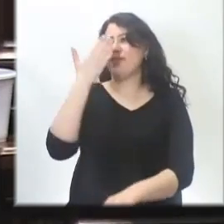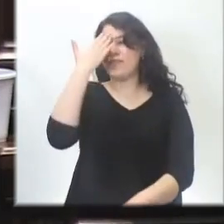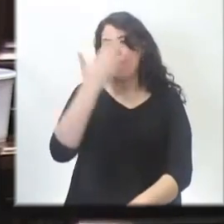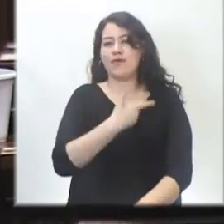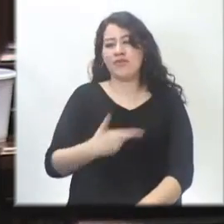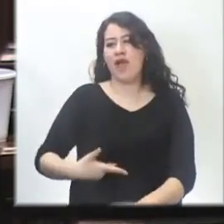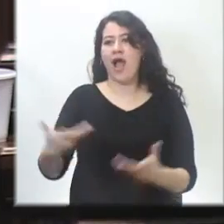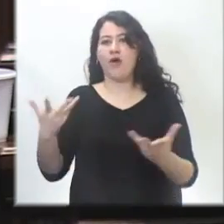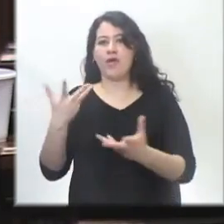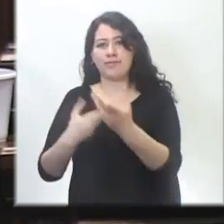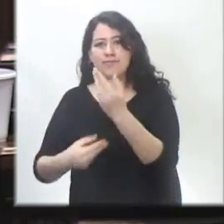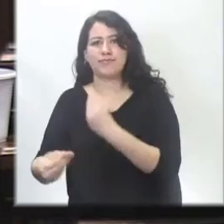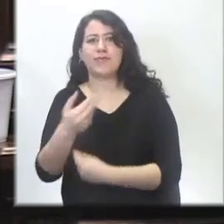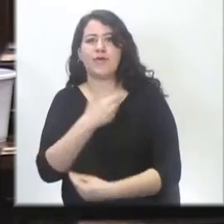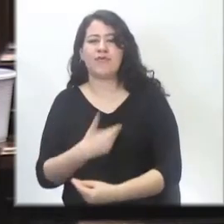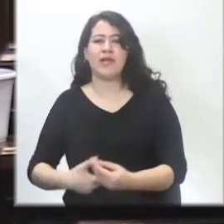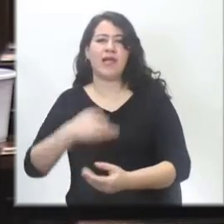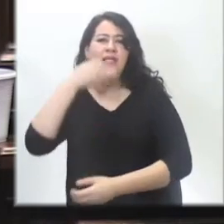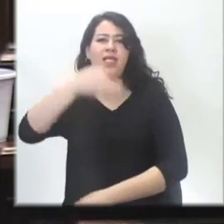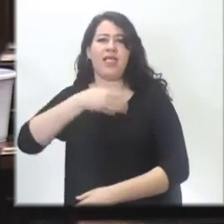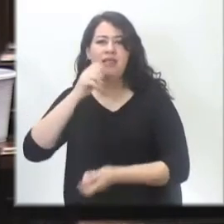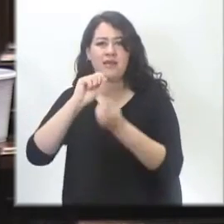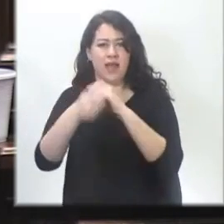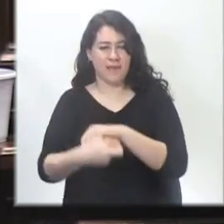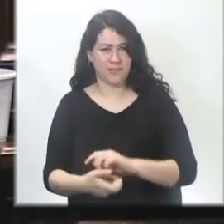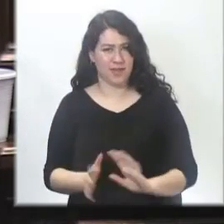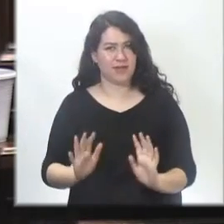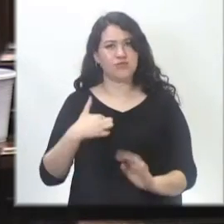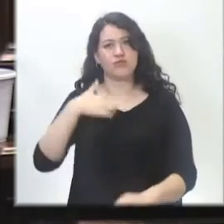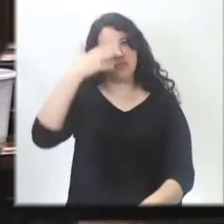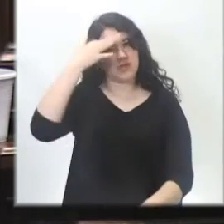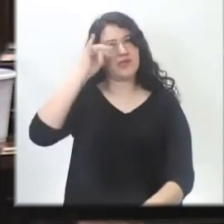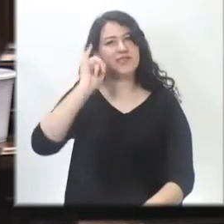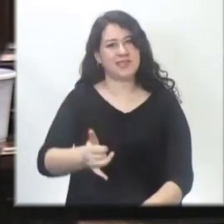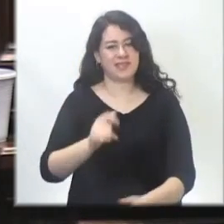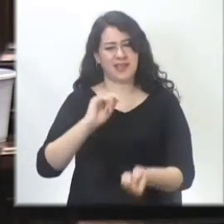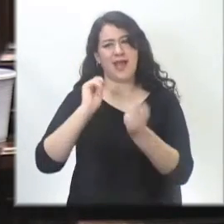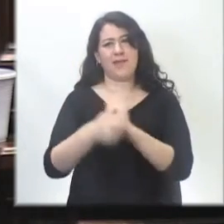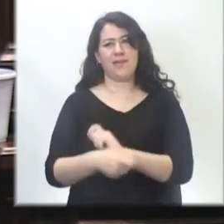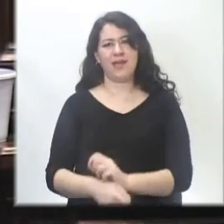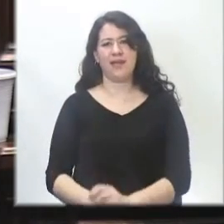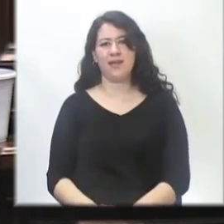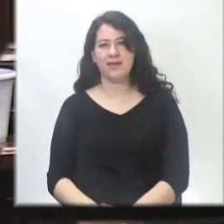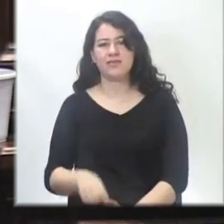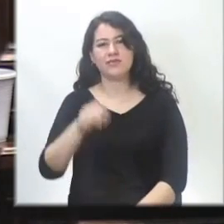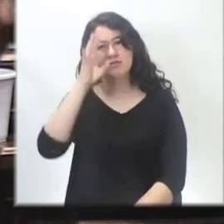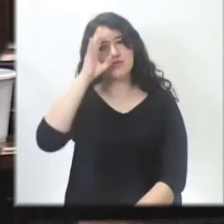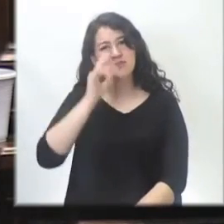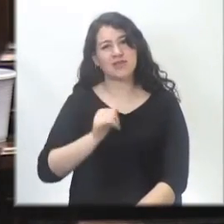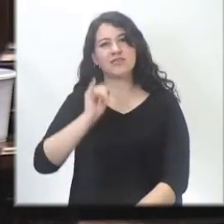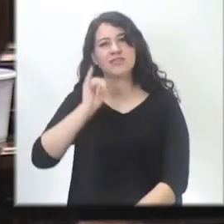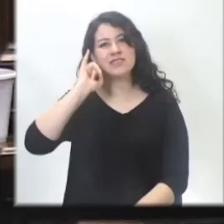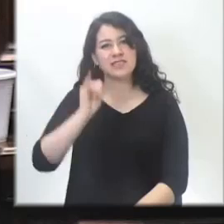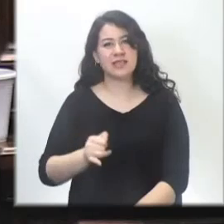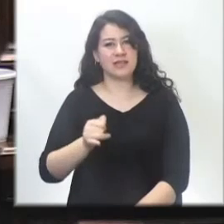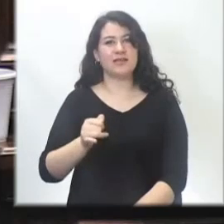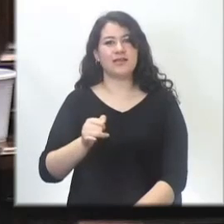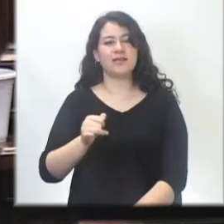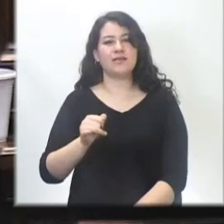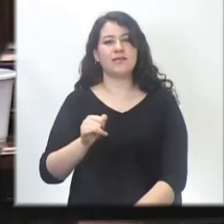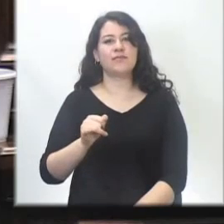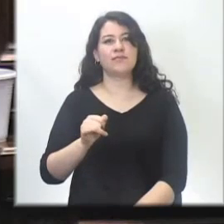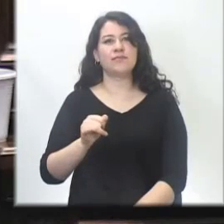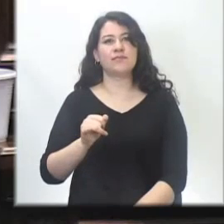hay otro discurso? Yo creo que sí. Yo creo que se hizo un